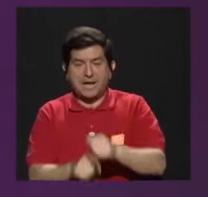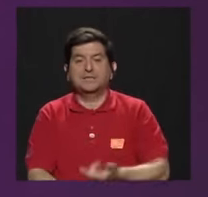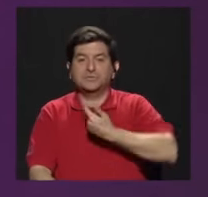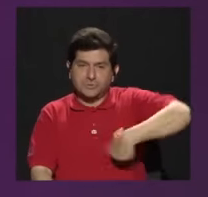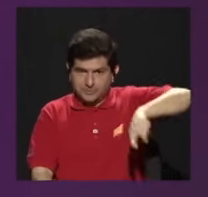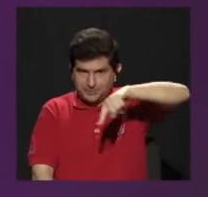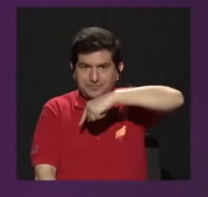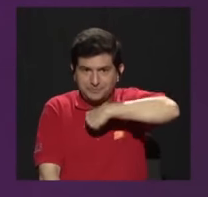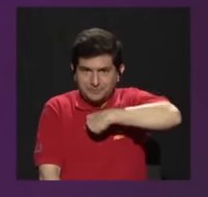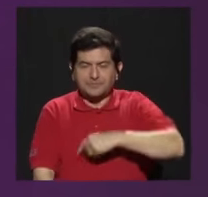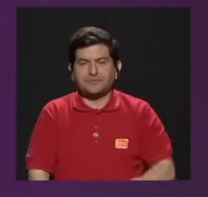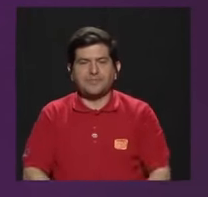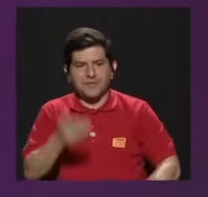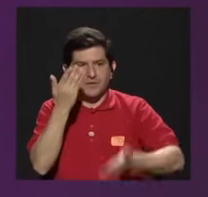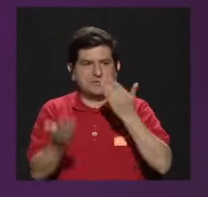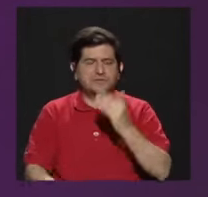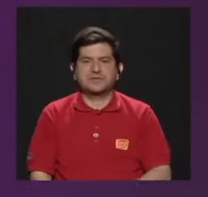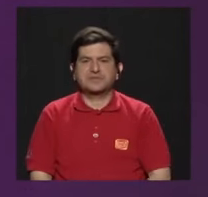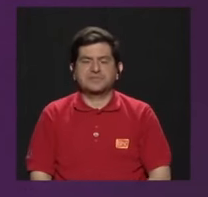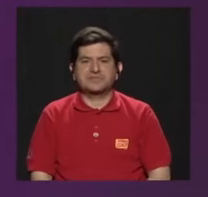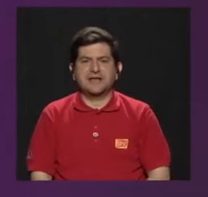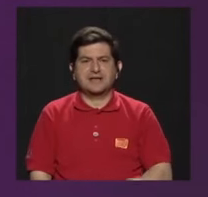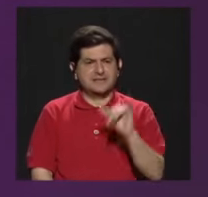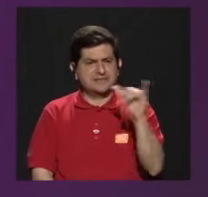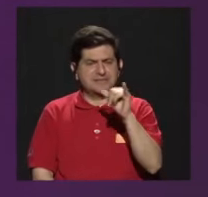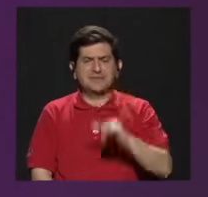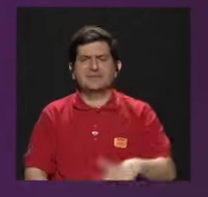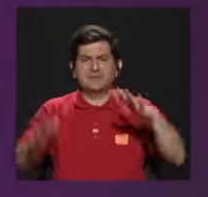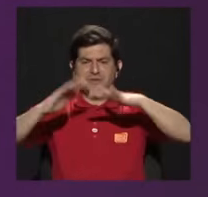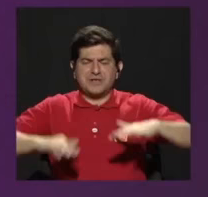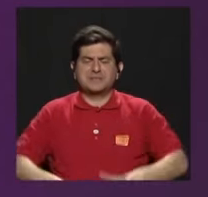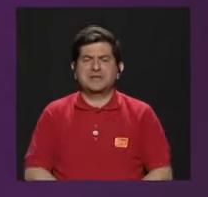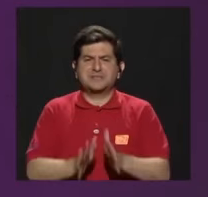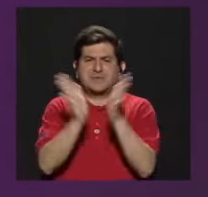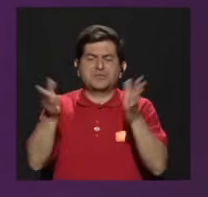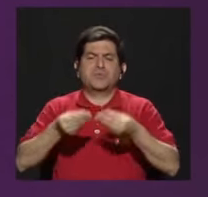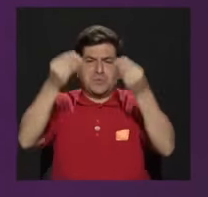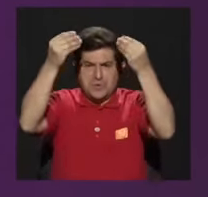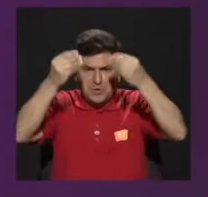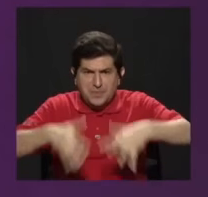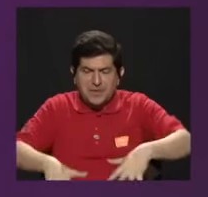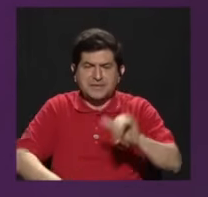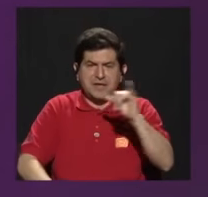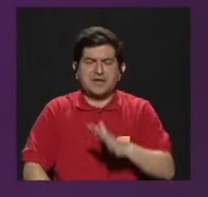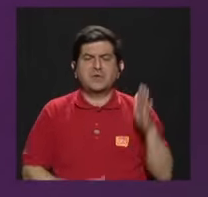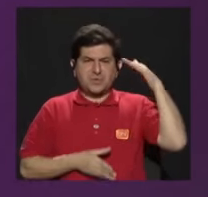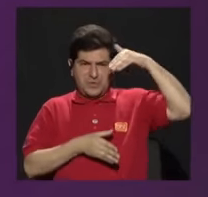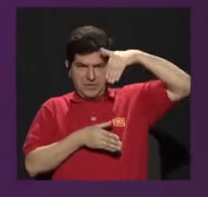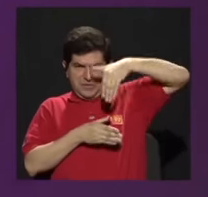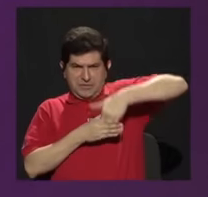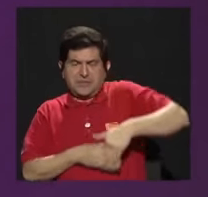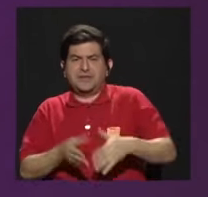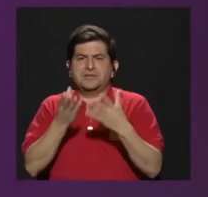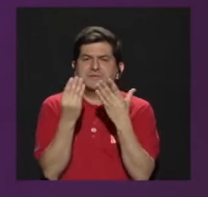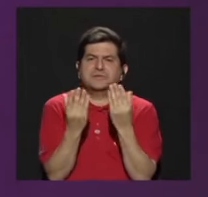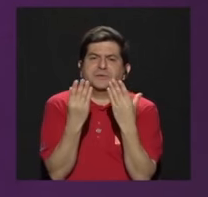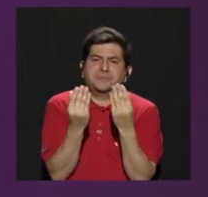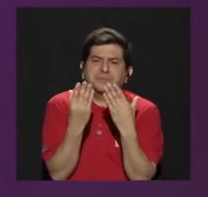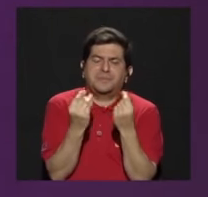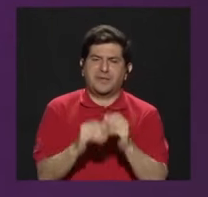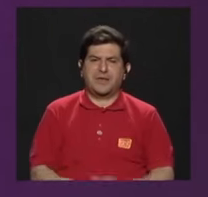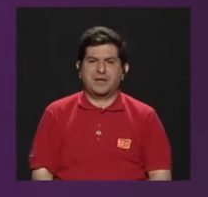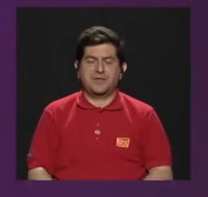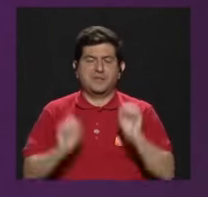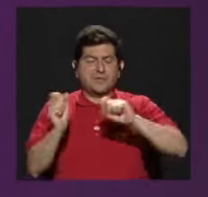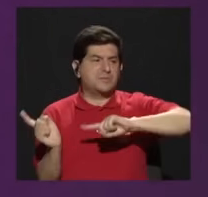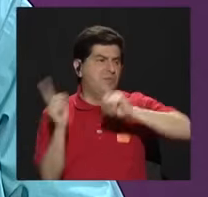nosotras vamos como desapropiándonos también del espacio público y vamos entonces también interiorizando más miedo de, ¿verdad?,